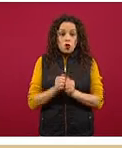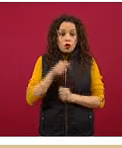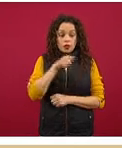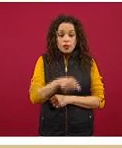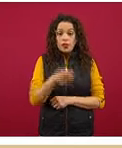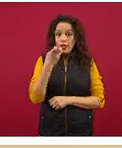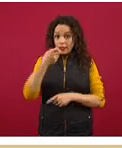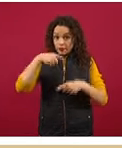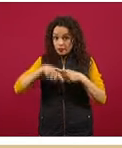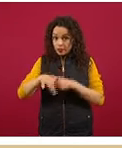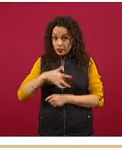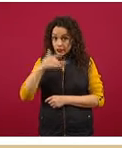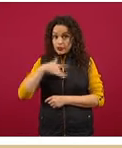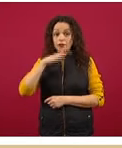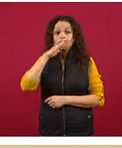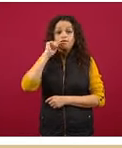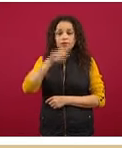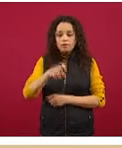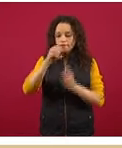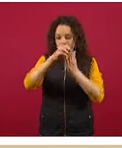su sintomatología.